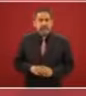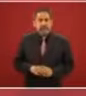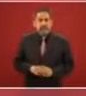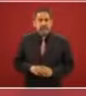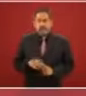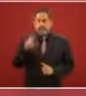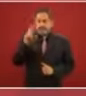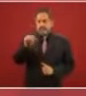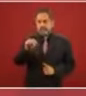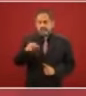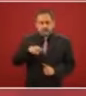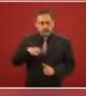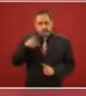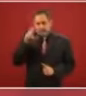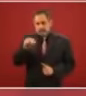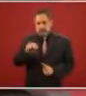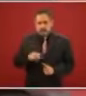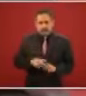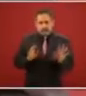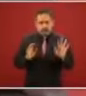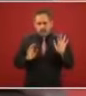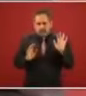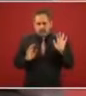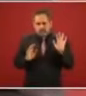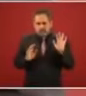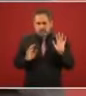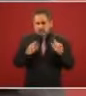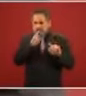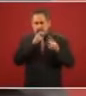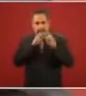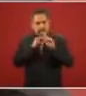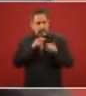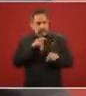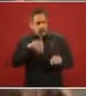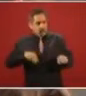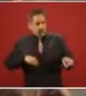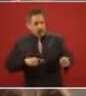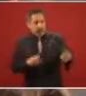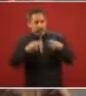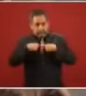no, yo no voy a sudar calenturas ajenas.